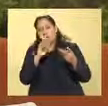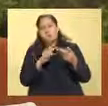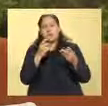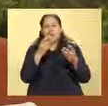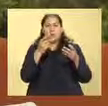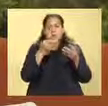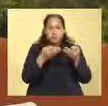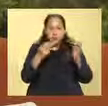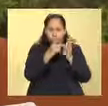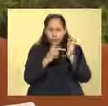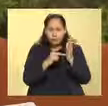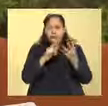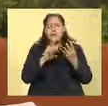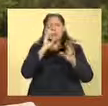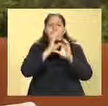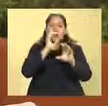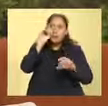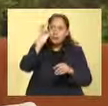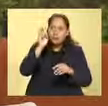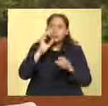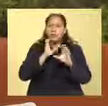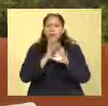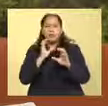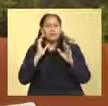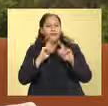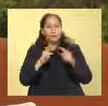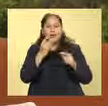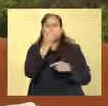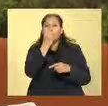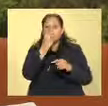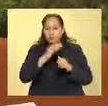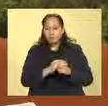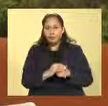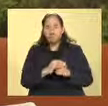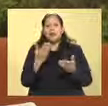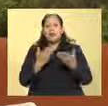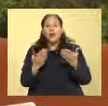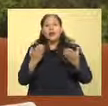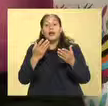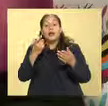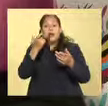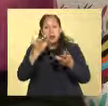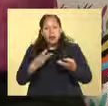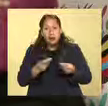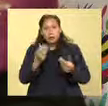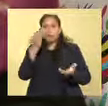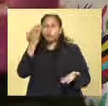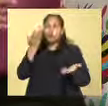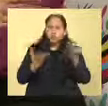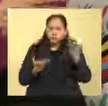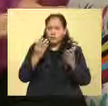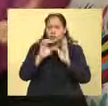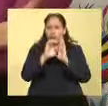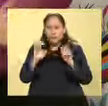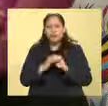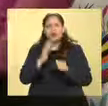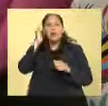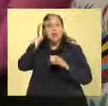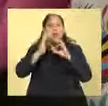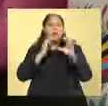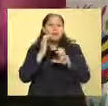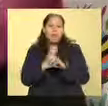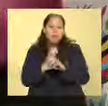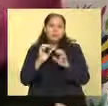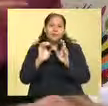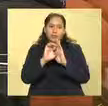predial, transporte, alimentación. Ahora, los gastos variables son aquellos, por ejemplo, puede ser tu cumpleaños,